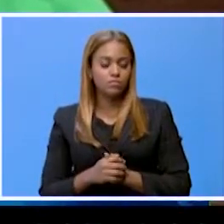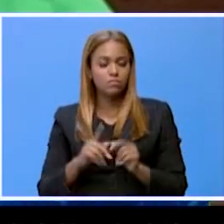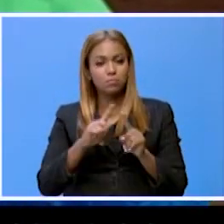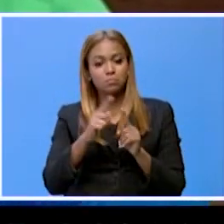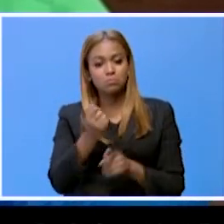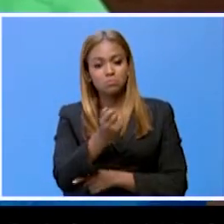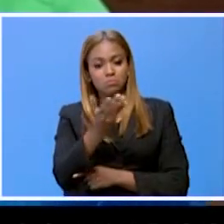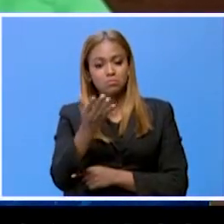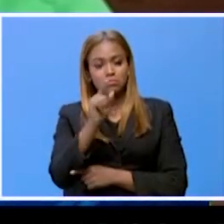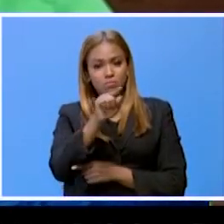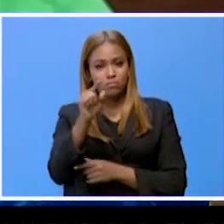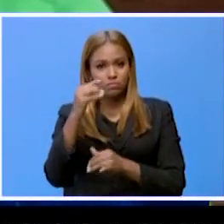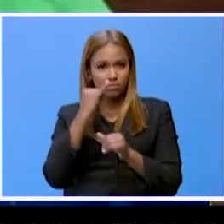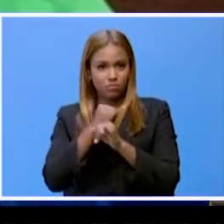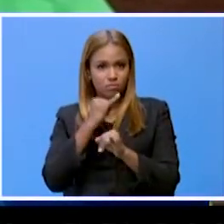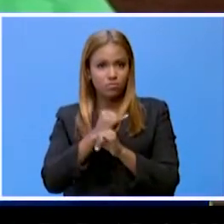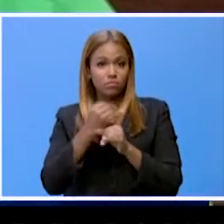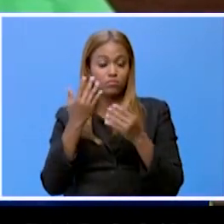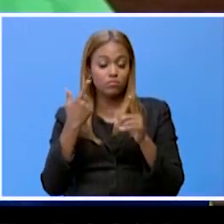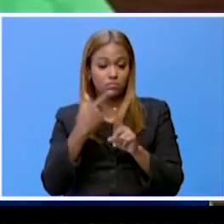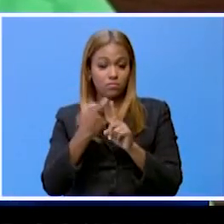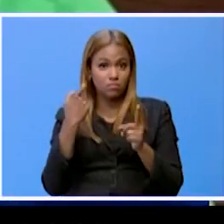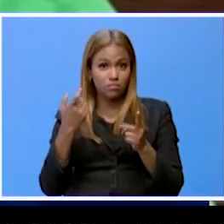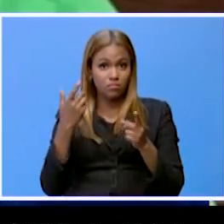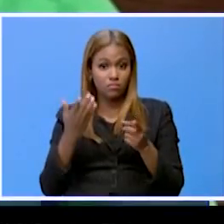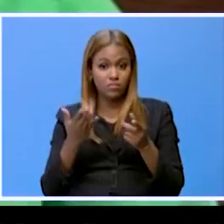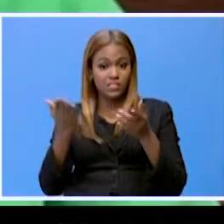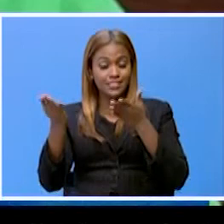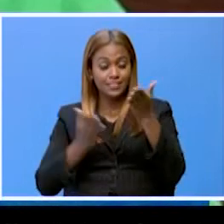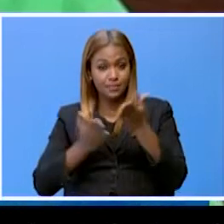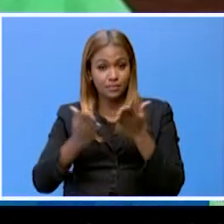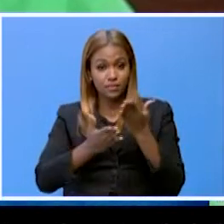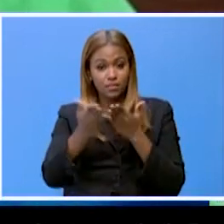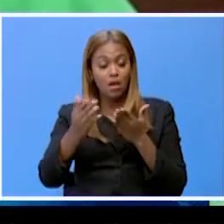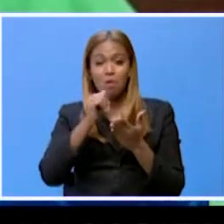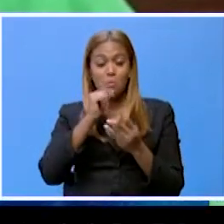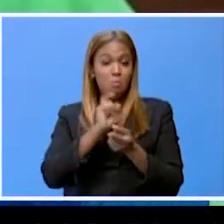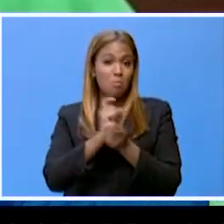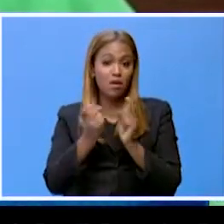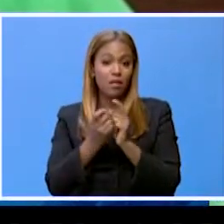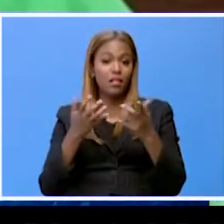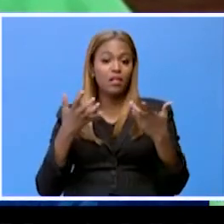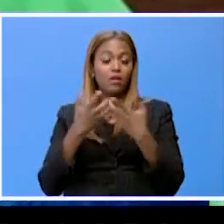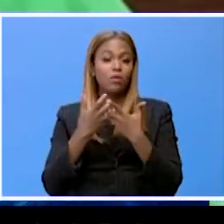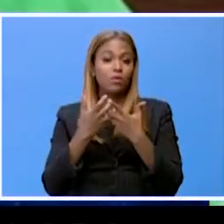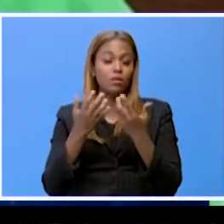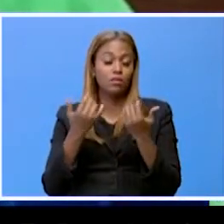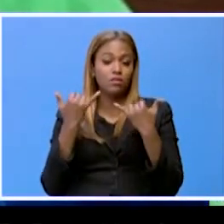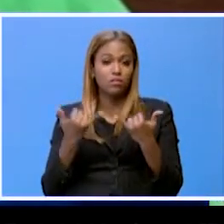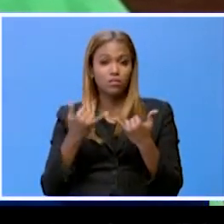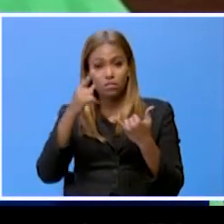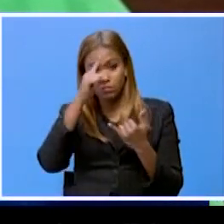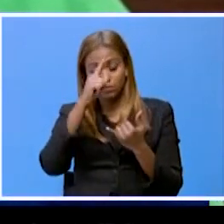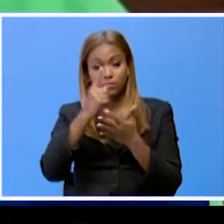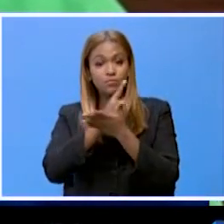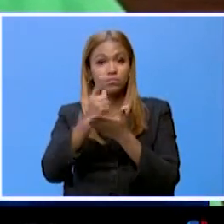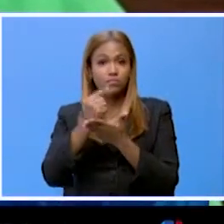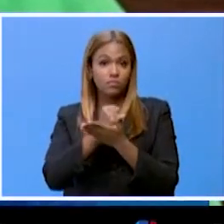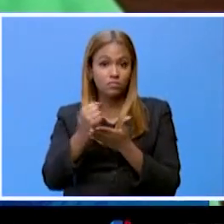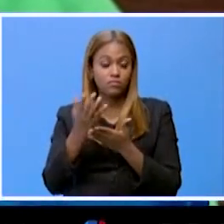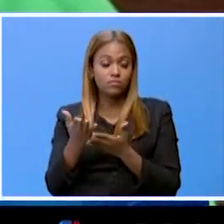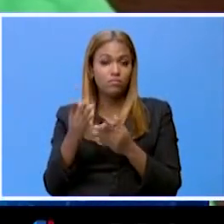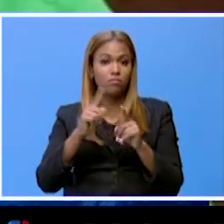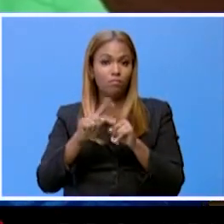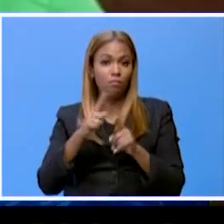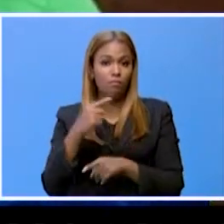algunas instituciones de las que se le brinde el servicio no varíen de acuerdo al asueto de Semana Santa,